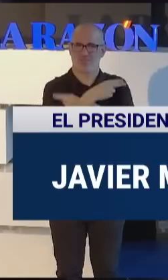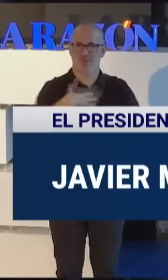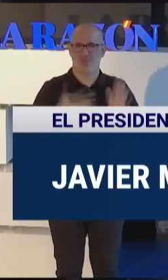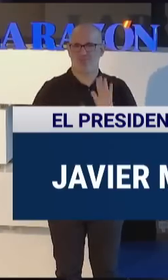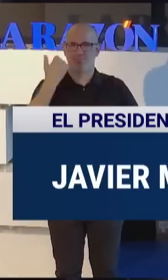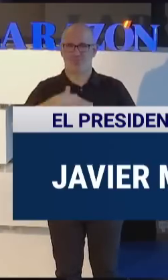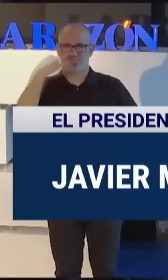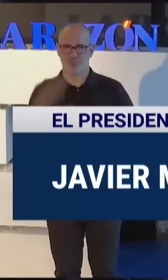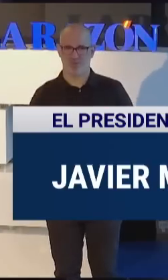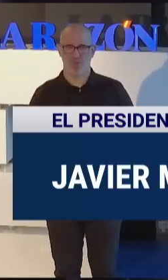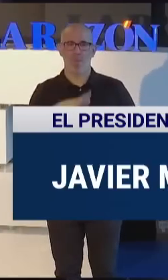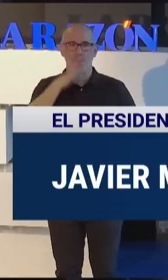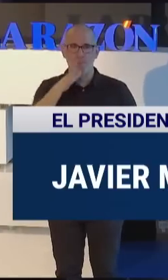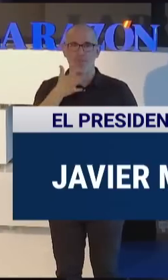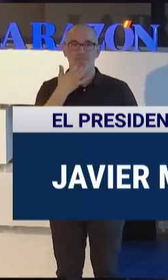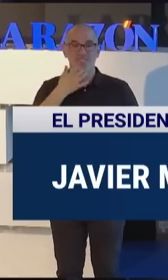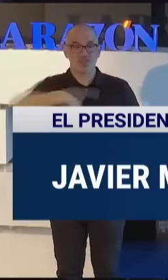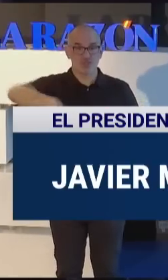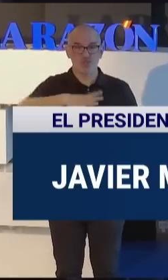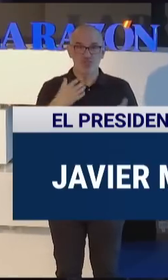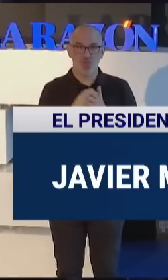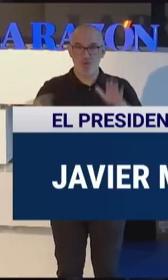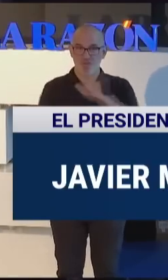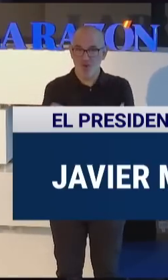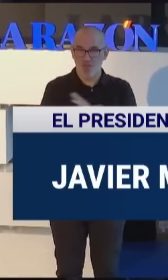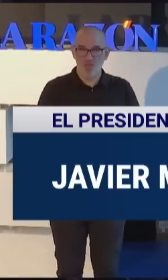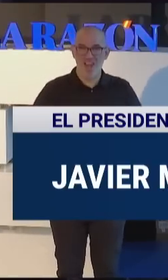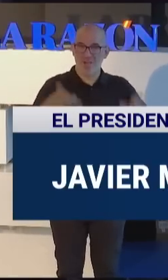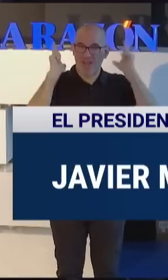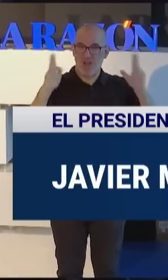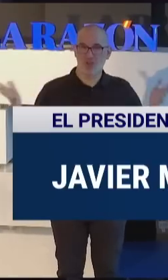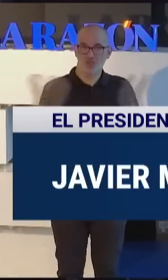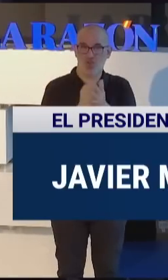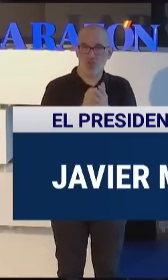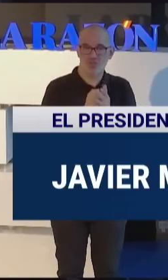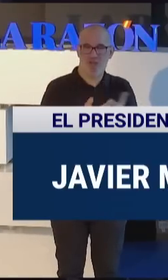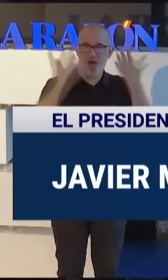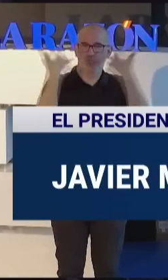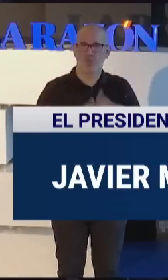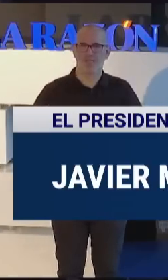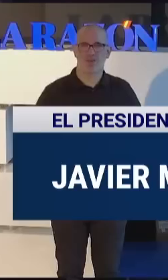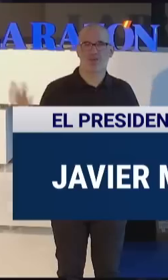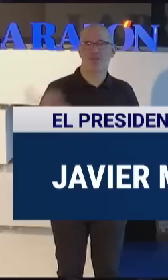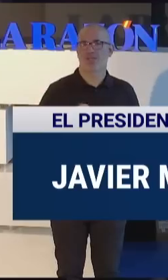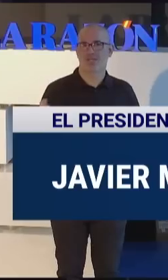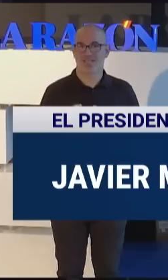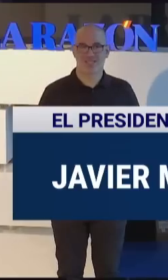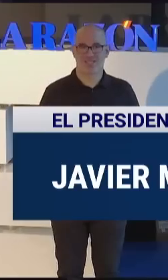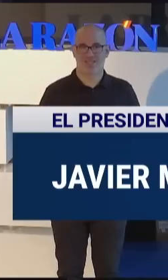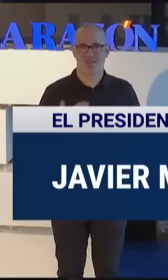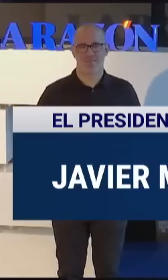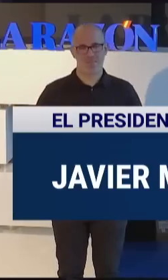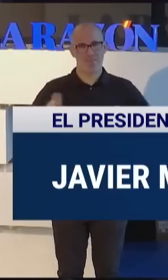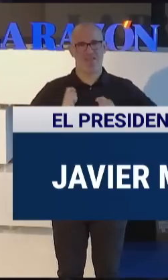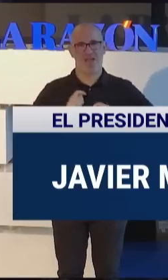qué? Porque si yo liberara todos esos fondos todos juntos, van y coyunturalmente me generan